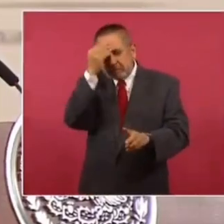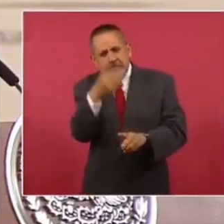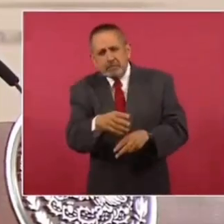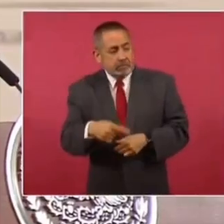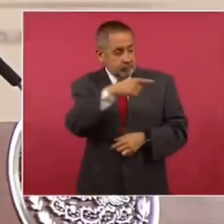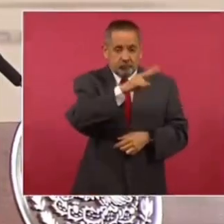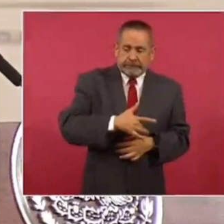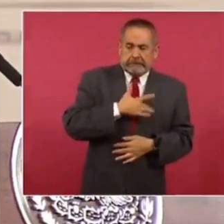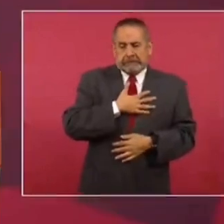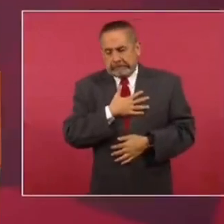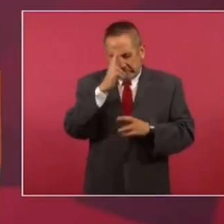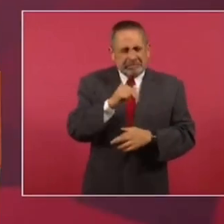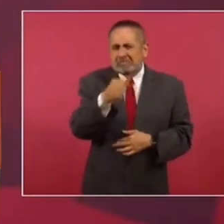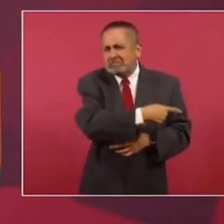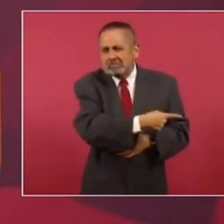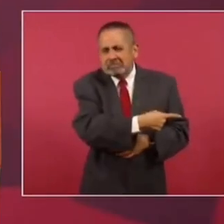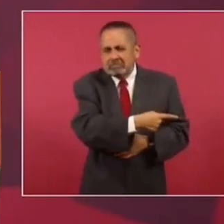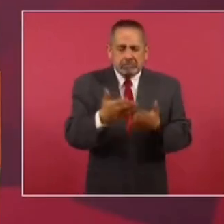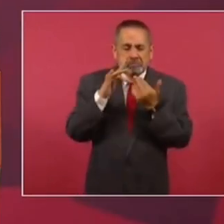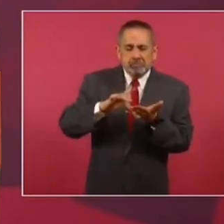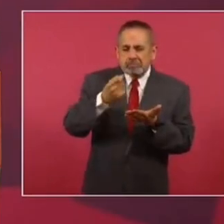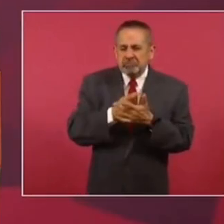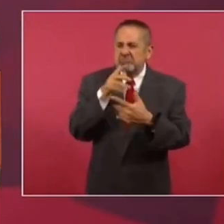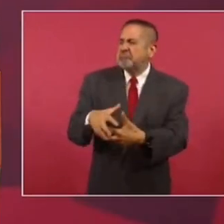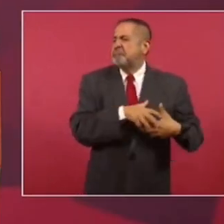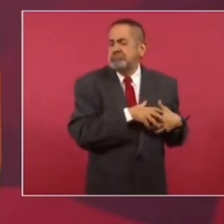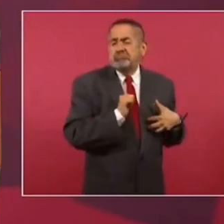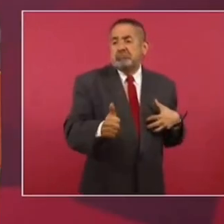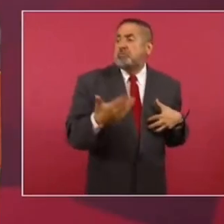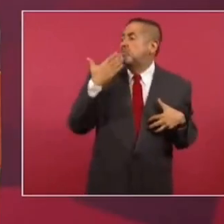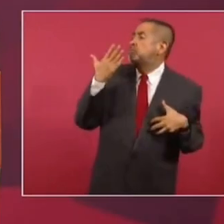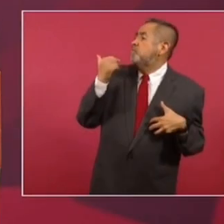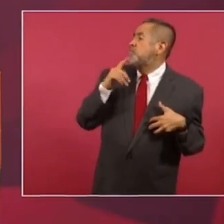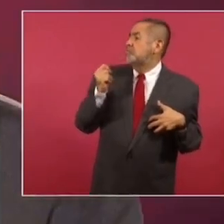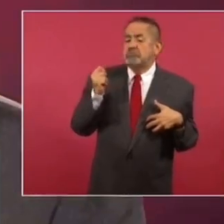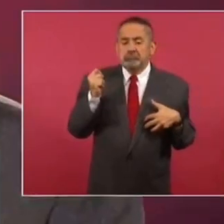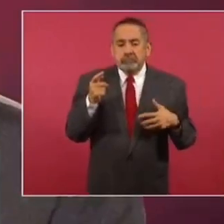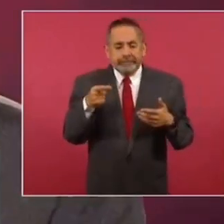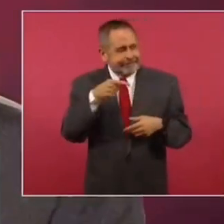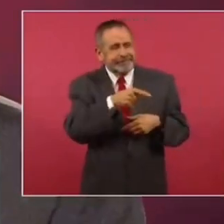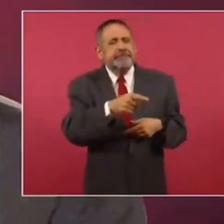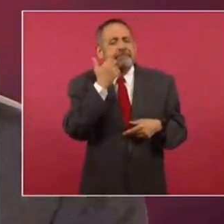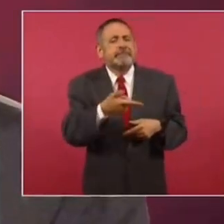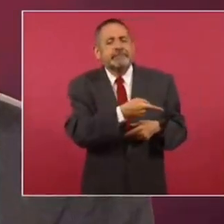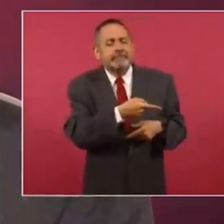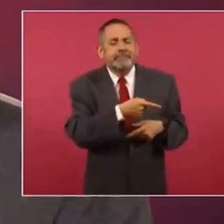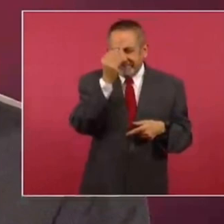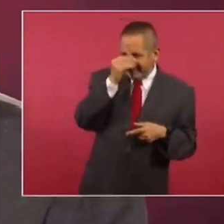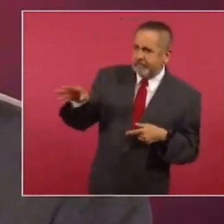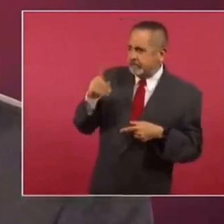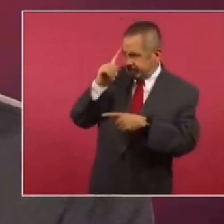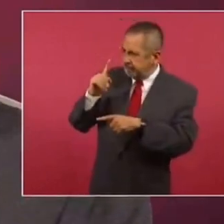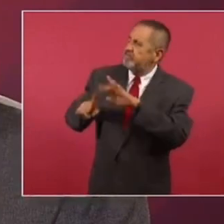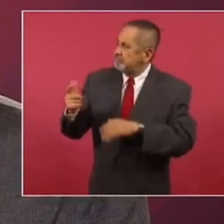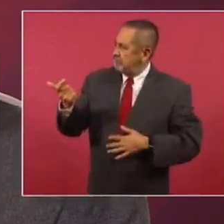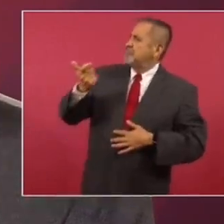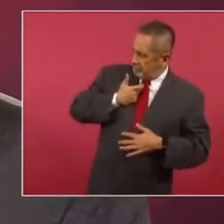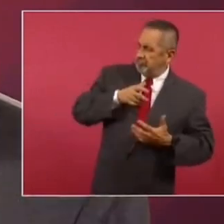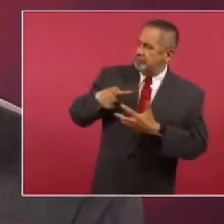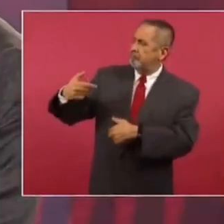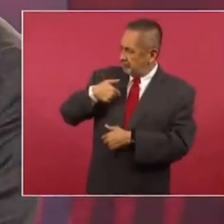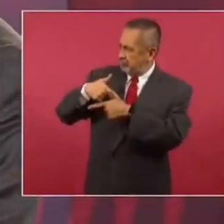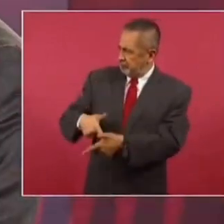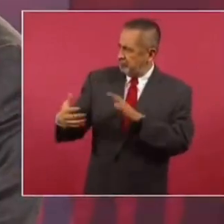dolor realmente el que no hubiesen los medicamentos para los niños con cáncer. Lo que querían era doblarnos para